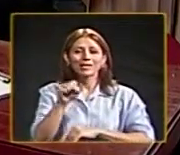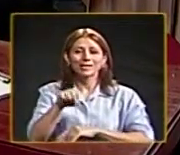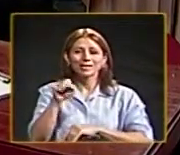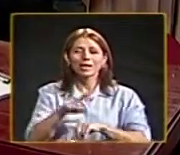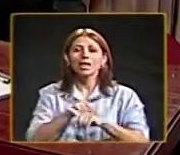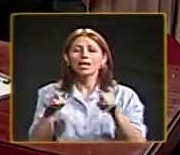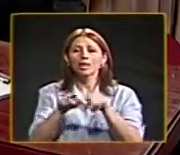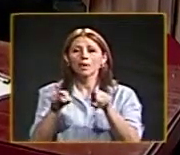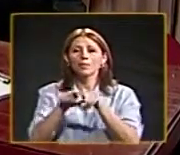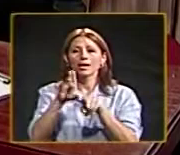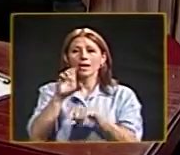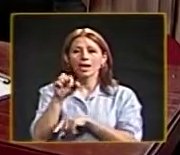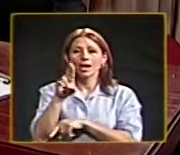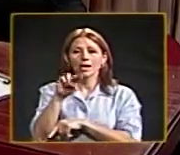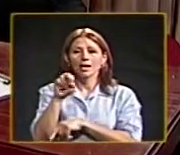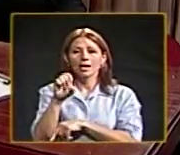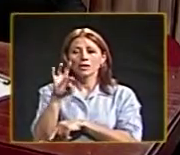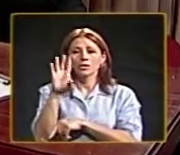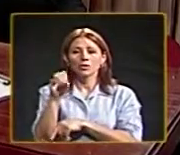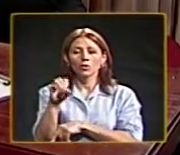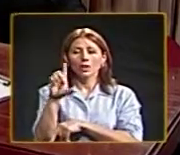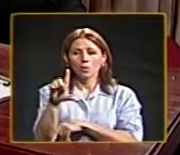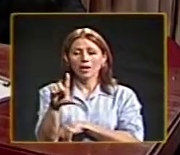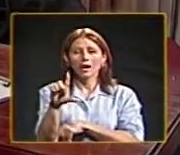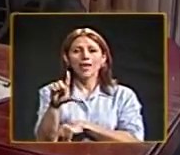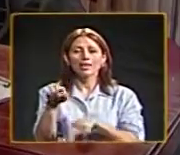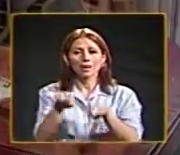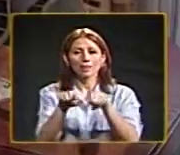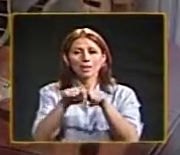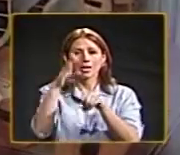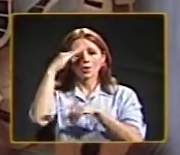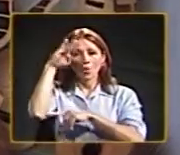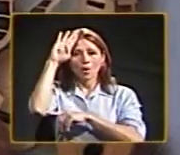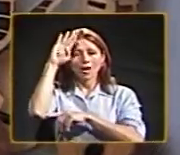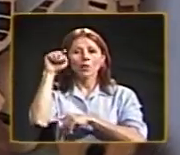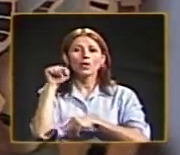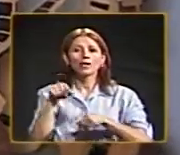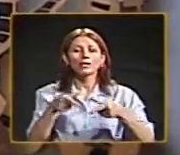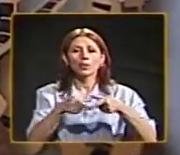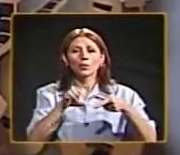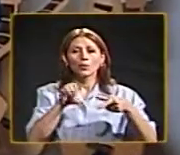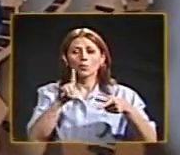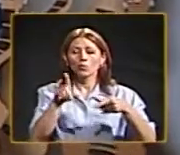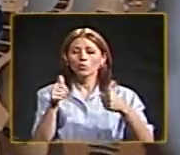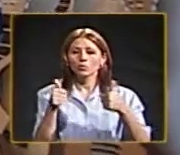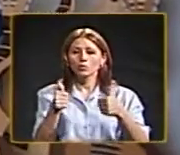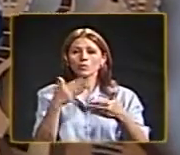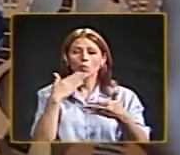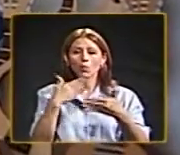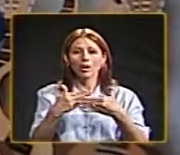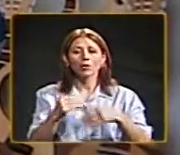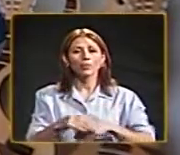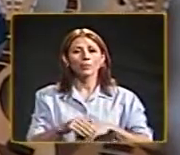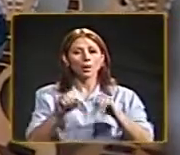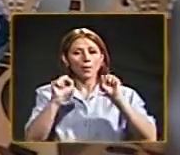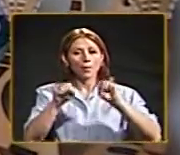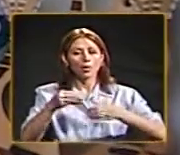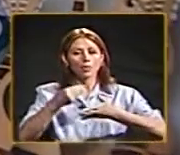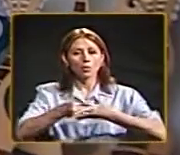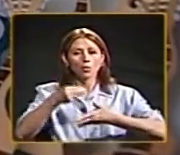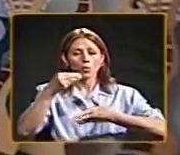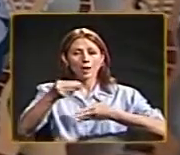Danzas de Ernesto Lecuona, también compositor cubano. Cómo no. Es un disco pues, muy bonito. Lo podremos adquirir en